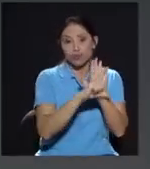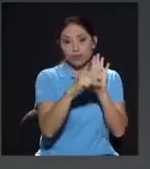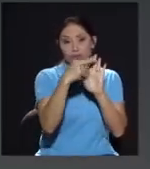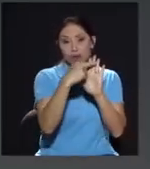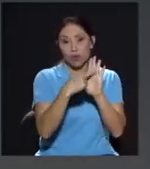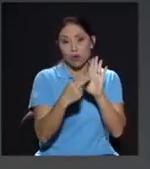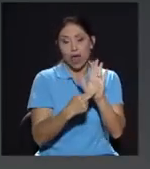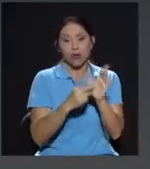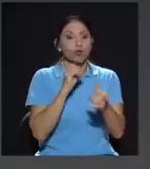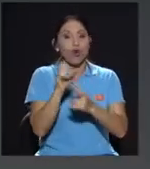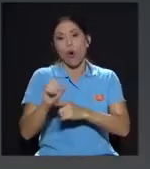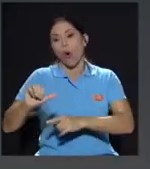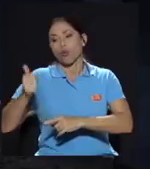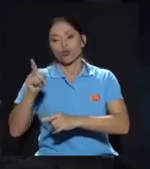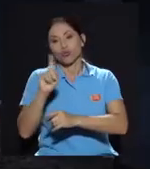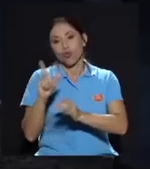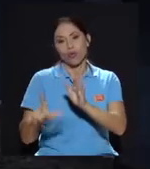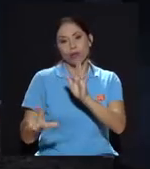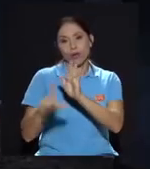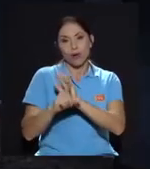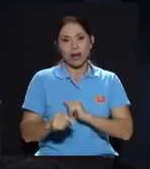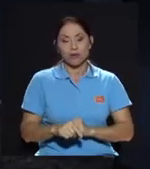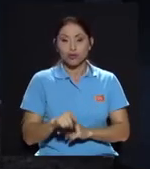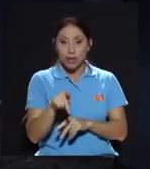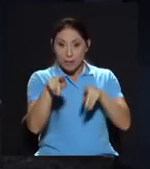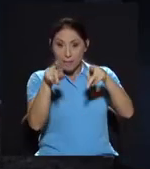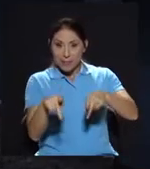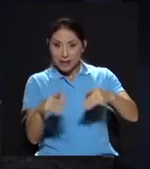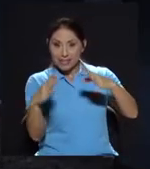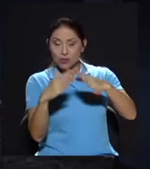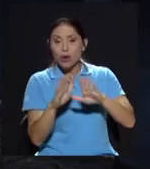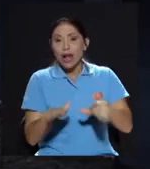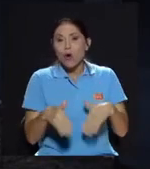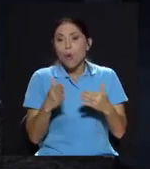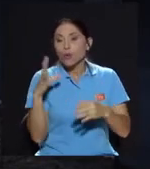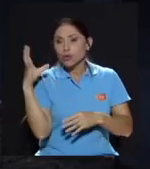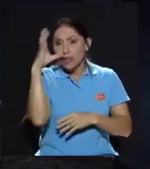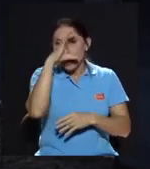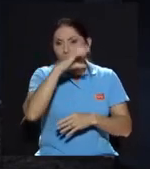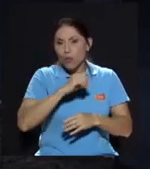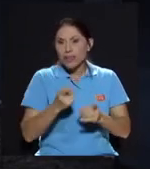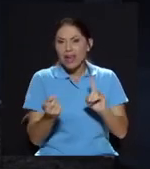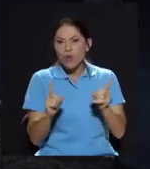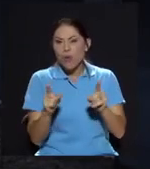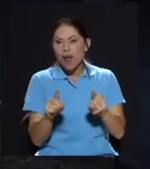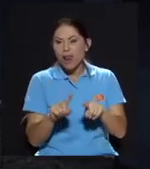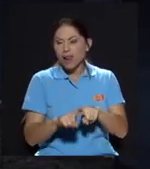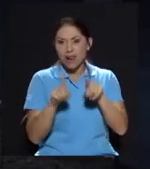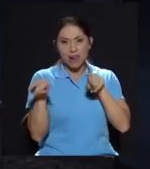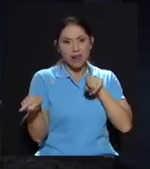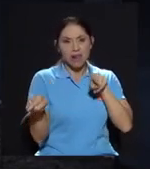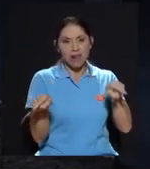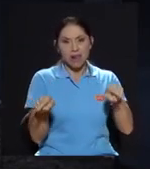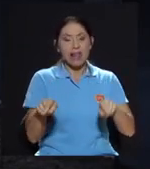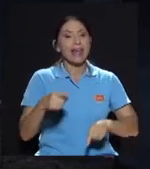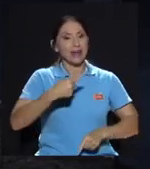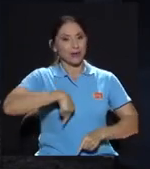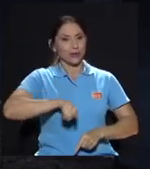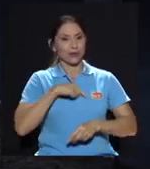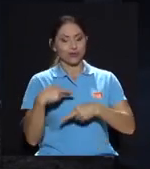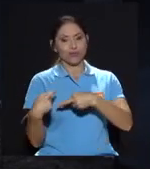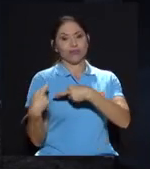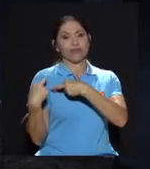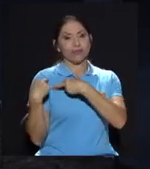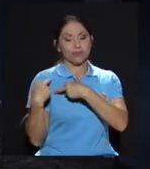como distingue el ciudadano cuál es regulado y regulado esa función nos corresponde en la superintendencia a través de la